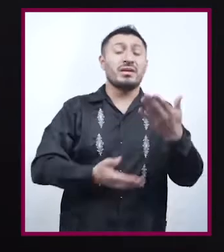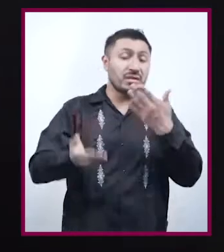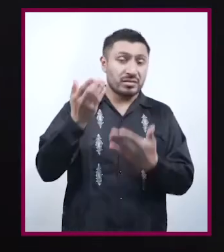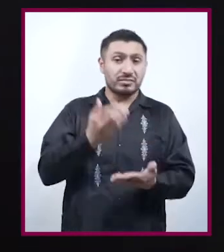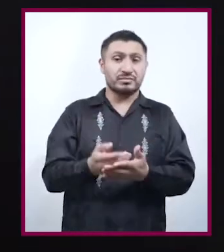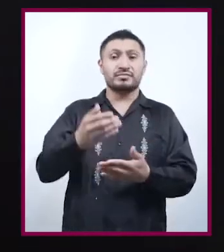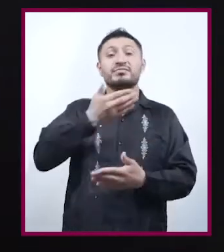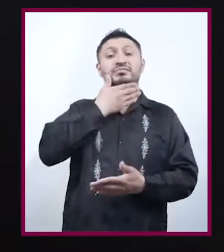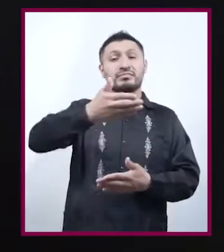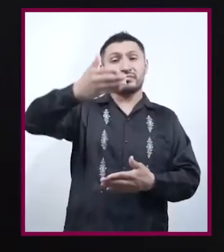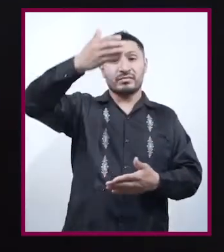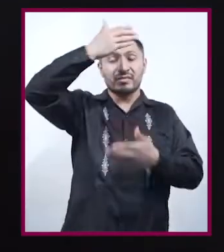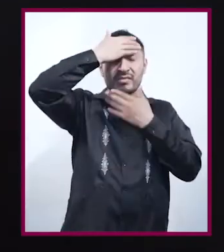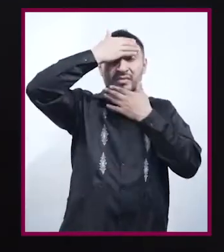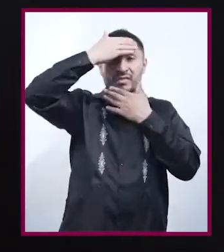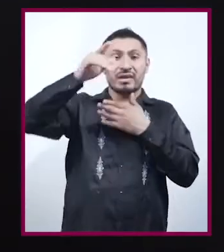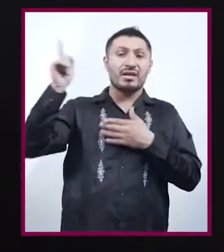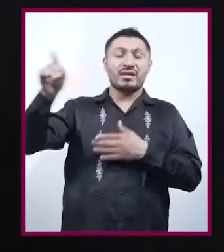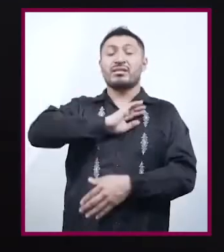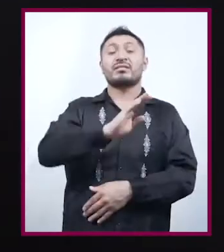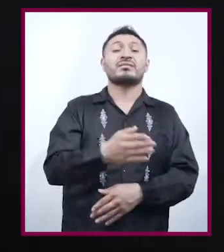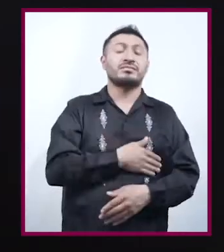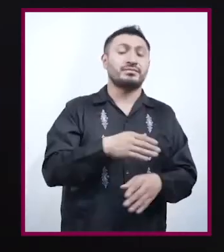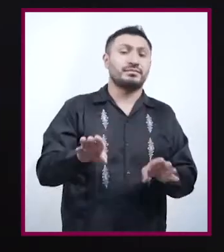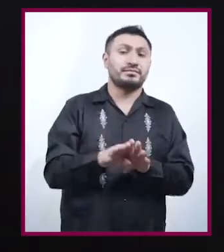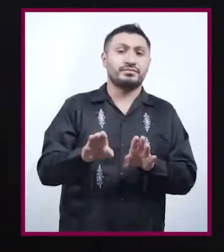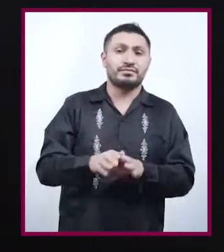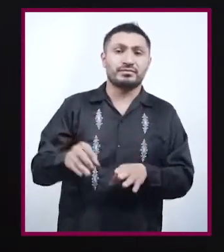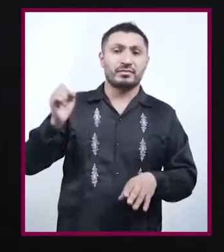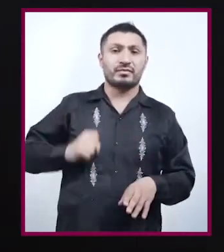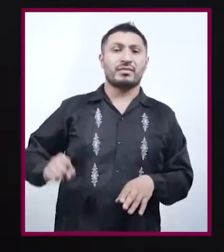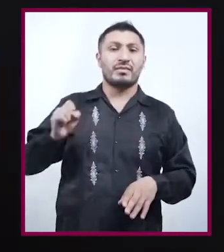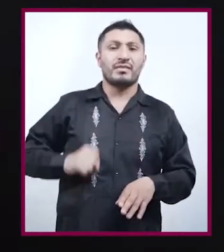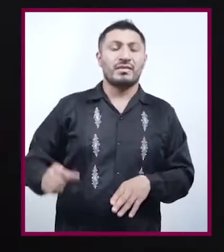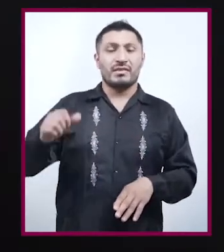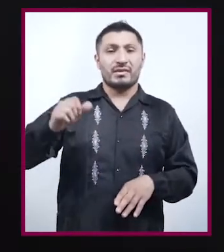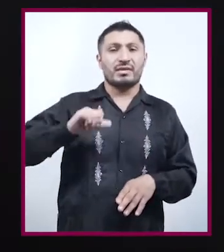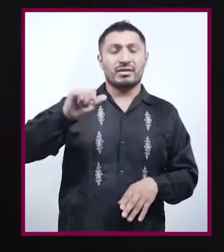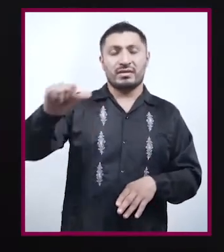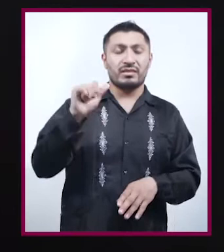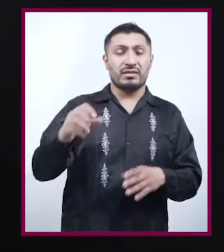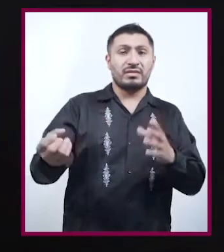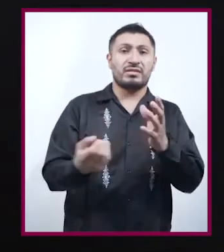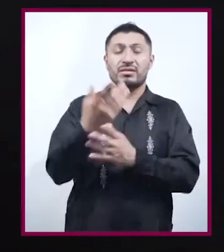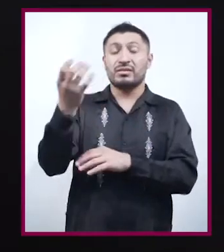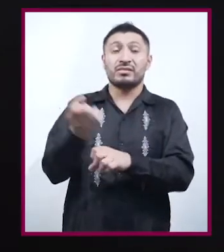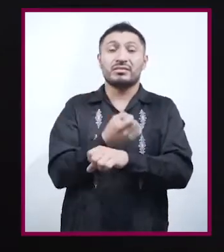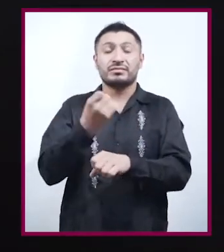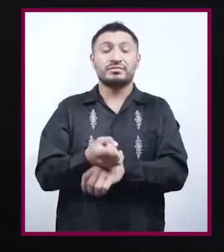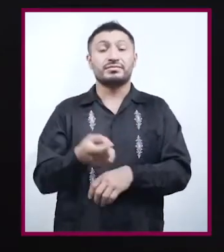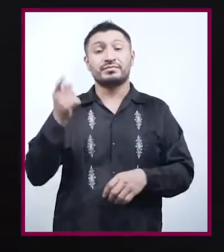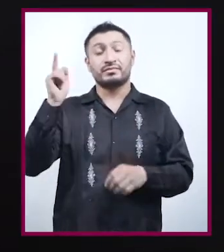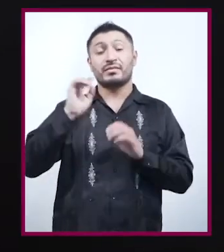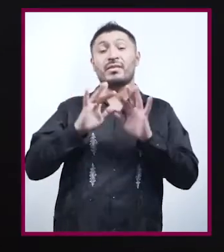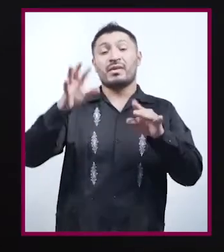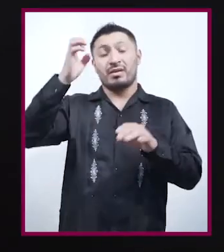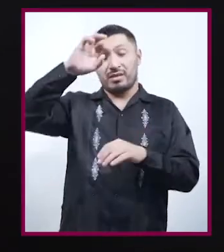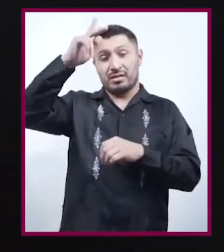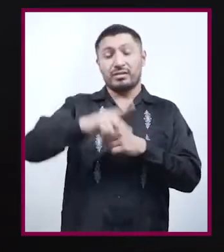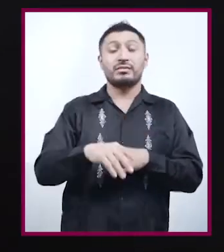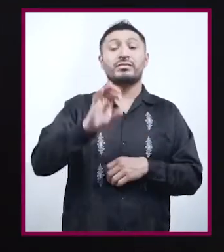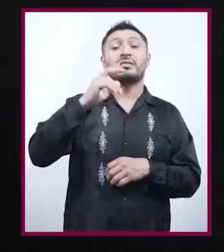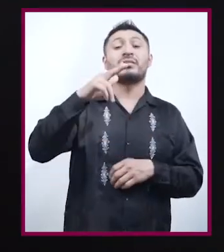con los árabes en España, que hizo posible a mediados del siglo XVI un nuevo tipo de zapato que conquistó Europa.